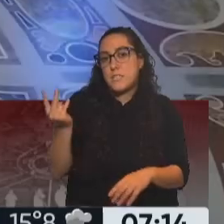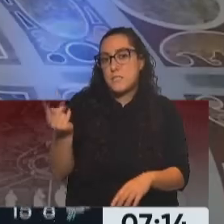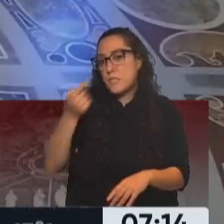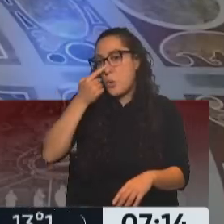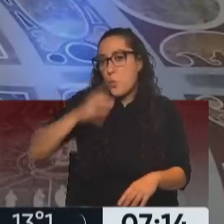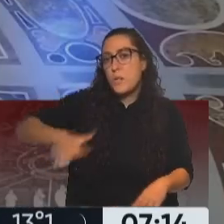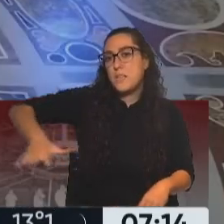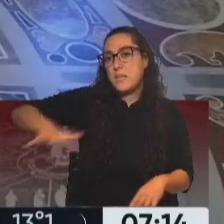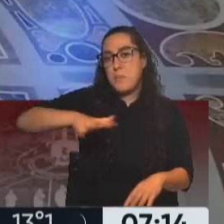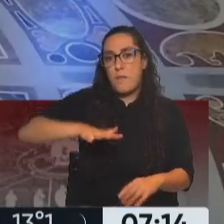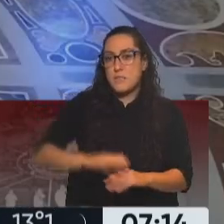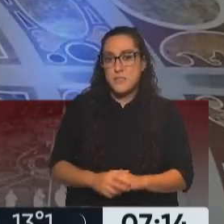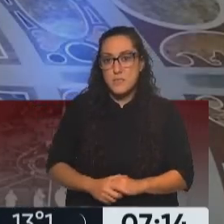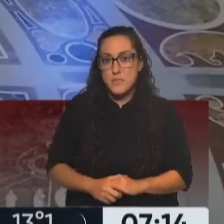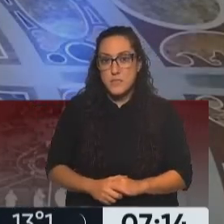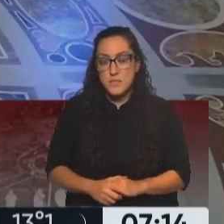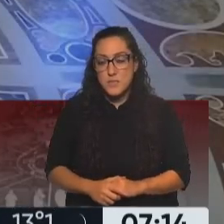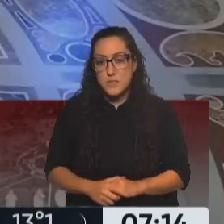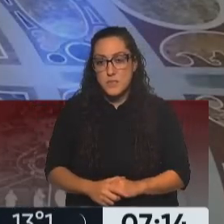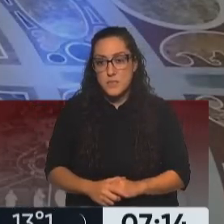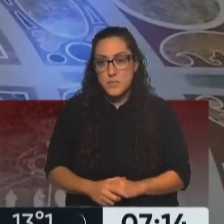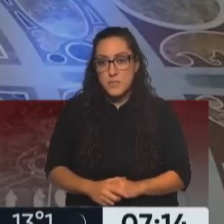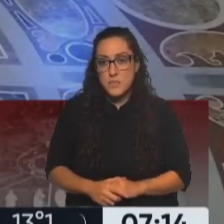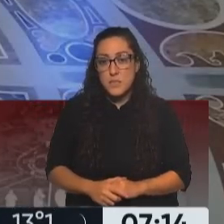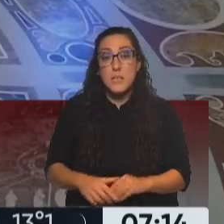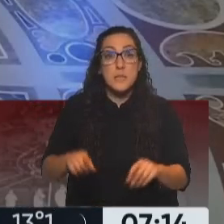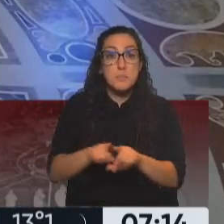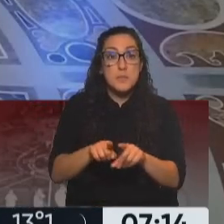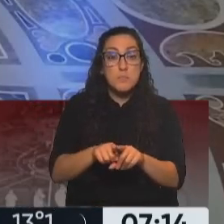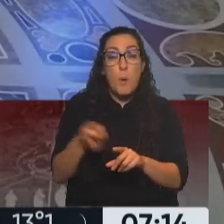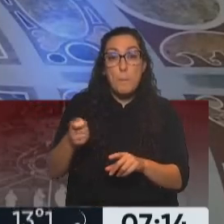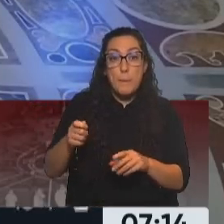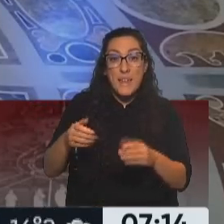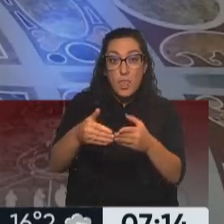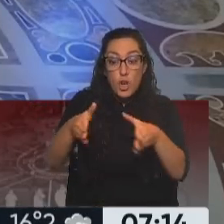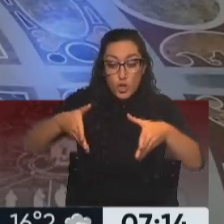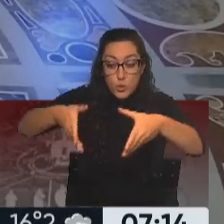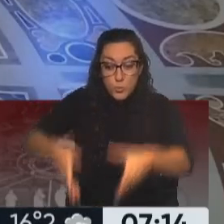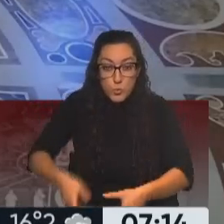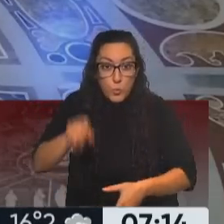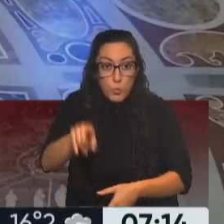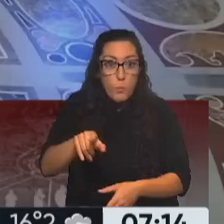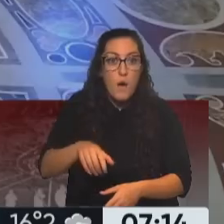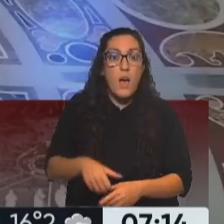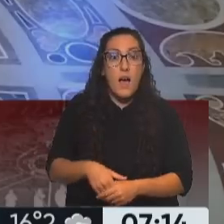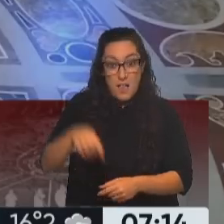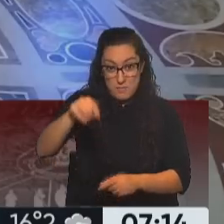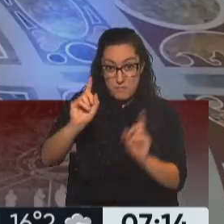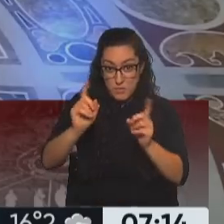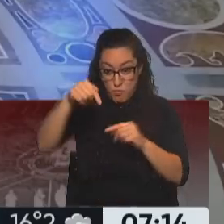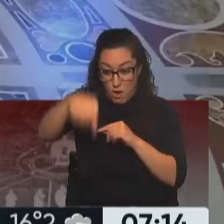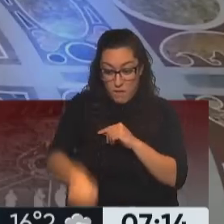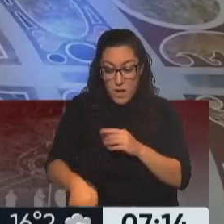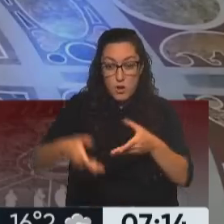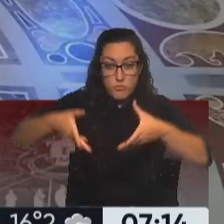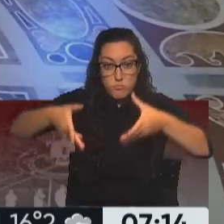ese lugar, nada más y sobre nada menos. Sobre la tumba de Pedro. Nada más y nada menos. Porque ahí abajo, digamos, se